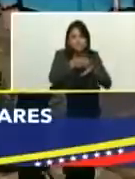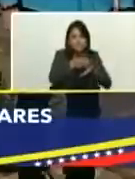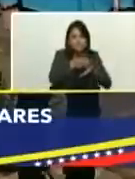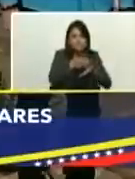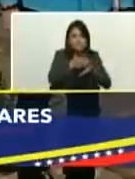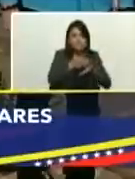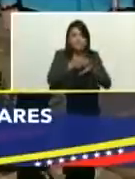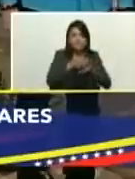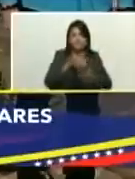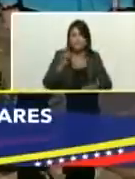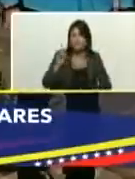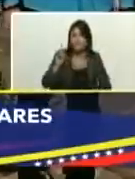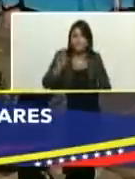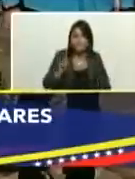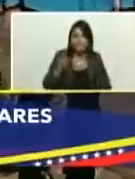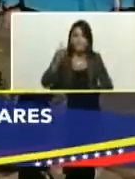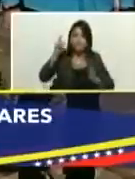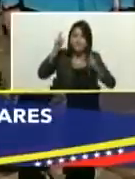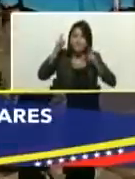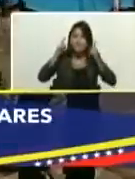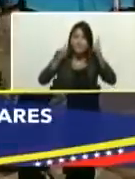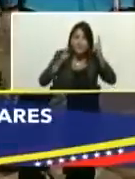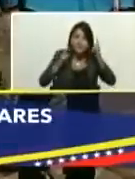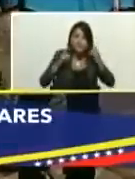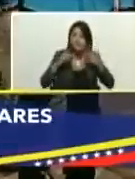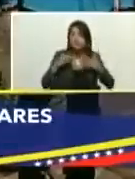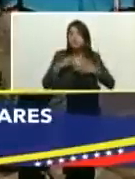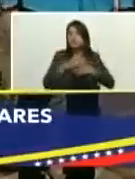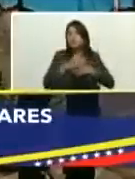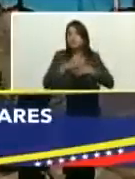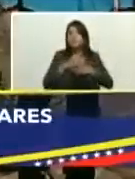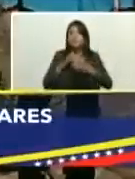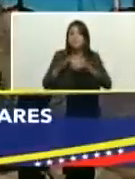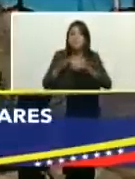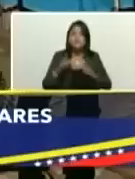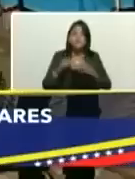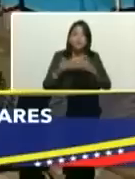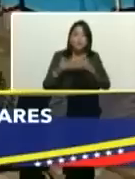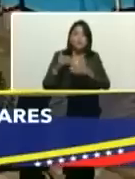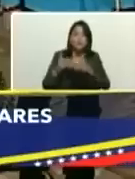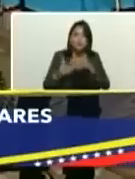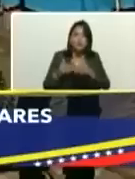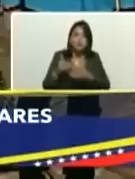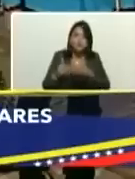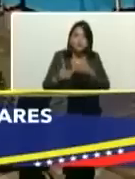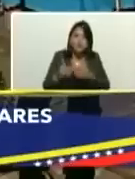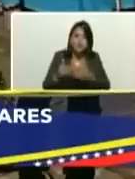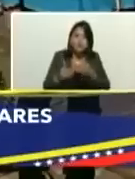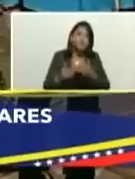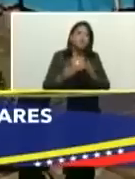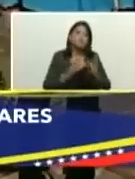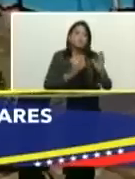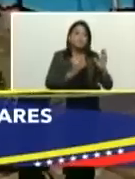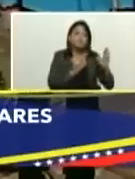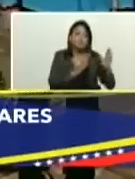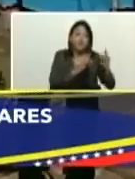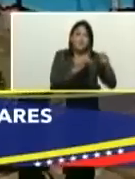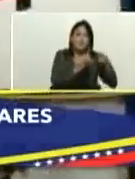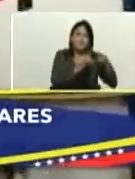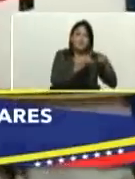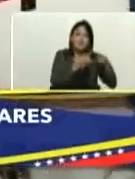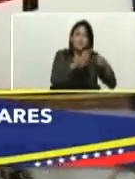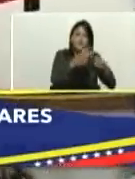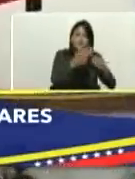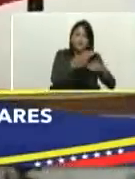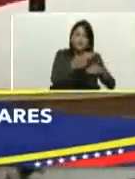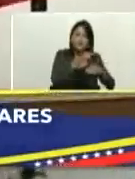comandante, apareció en el proceso que correctamente en la etapa que usted define de rebelión con el programa